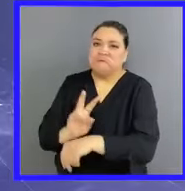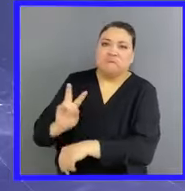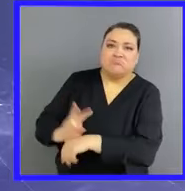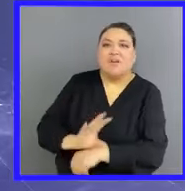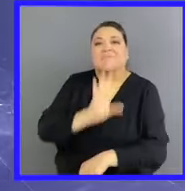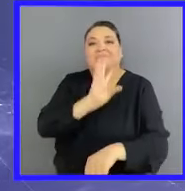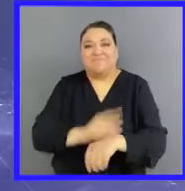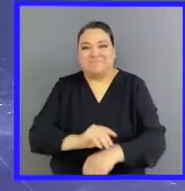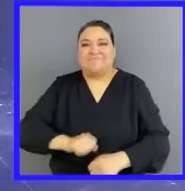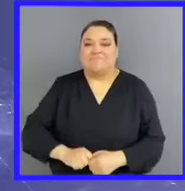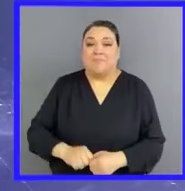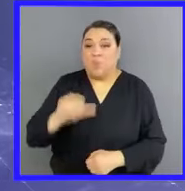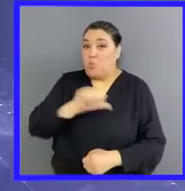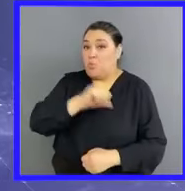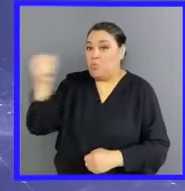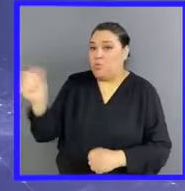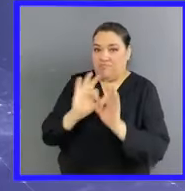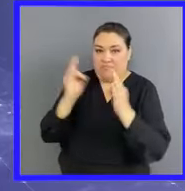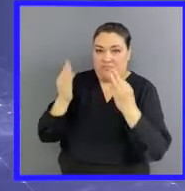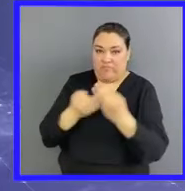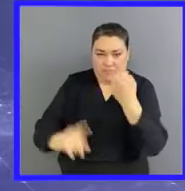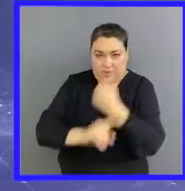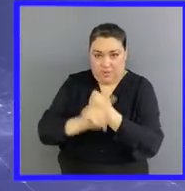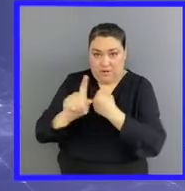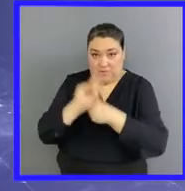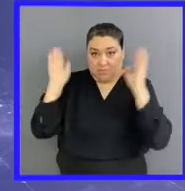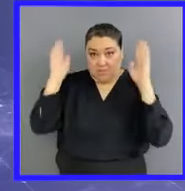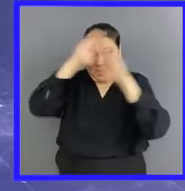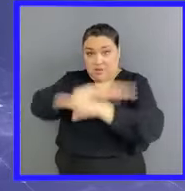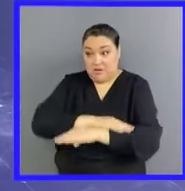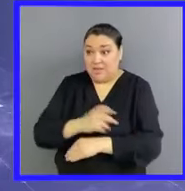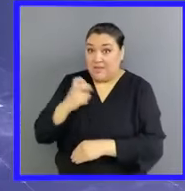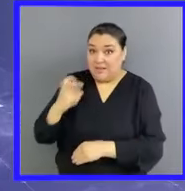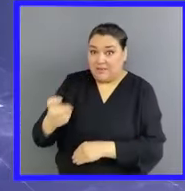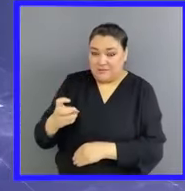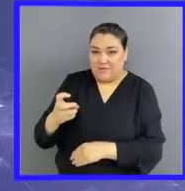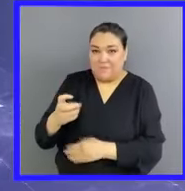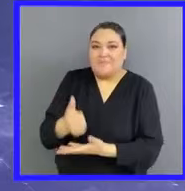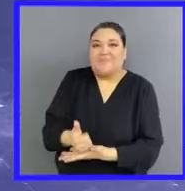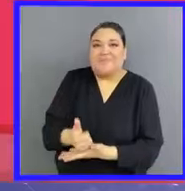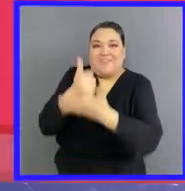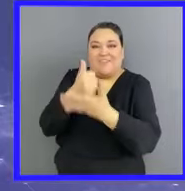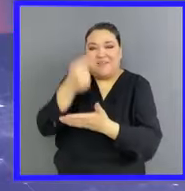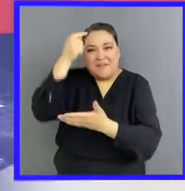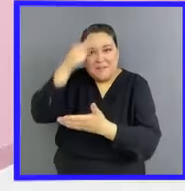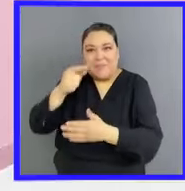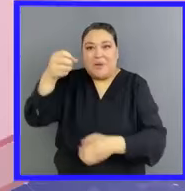Mecanismos alternativos de solución de conflictos son una oportunidad para transformar la justicia.